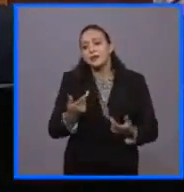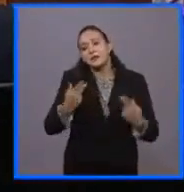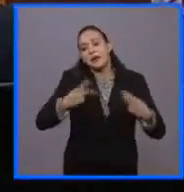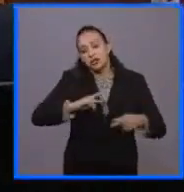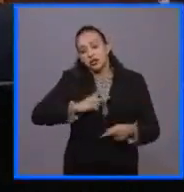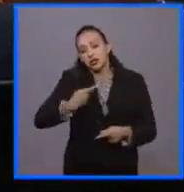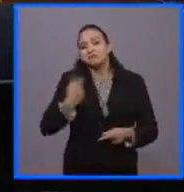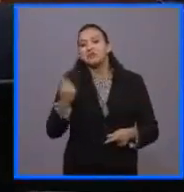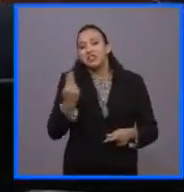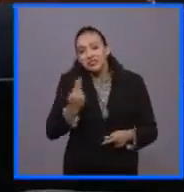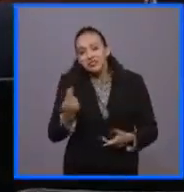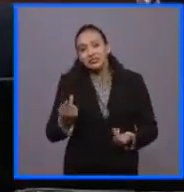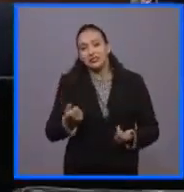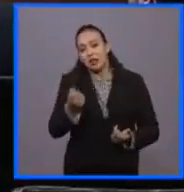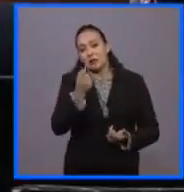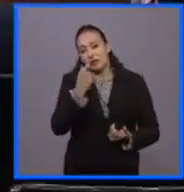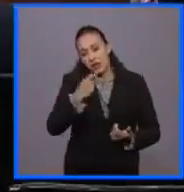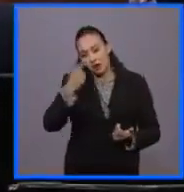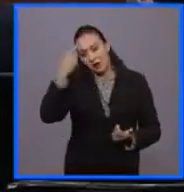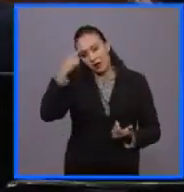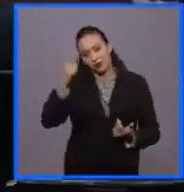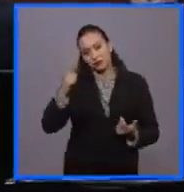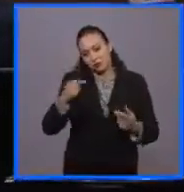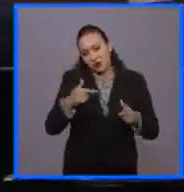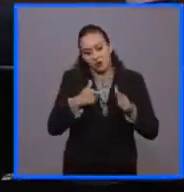amparo directo en revisión